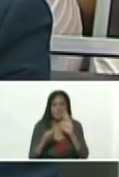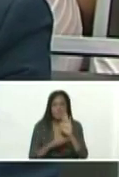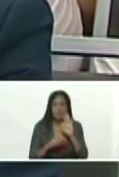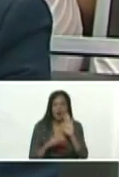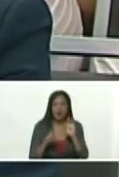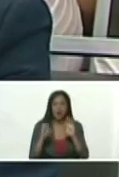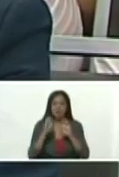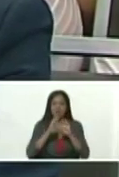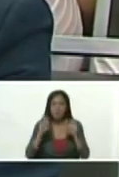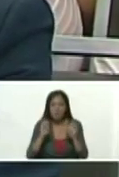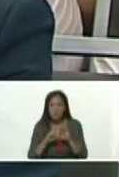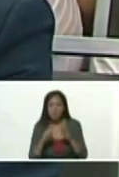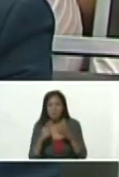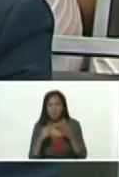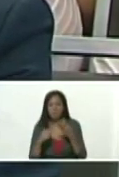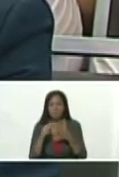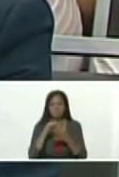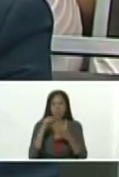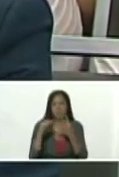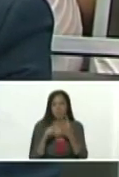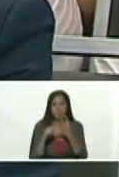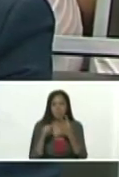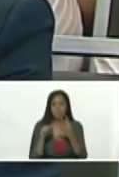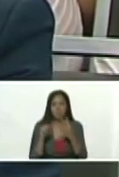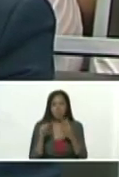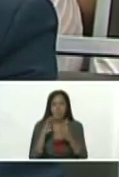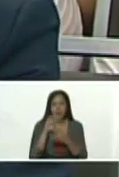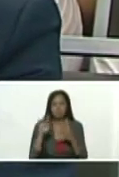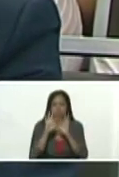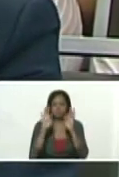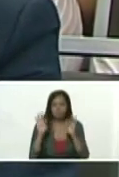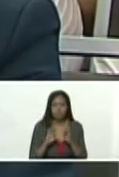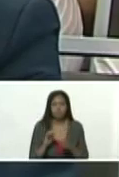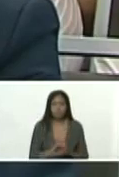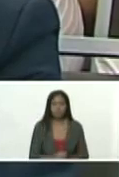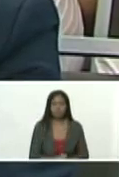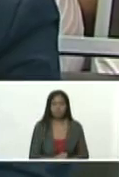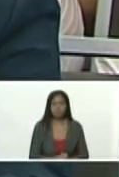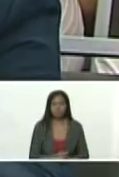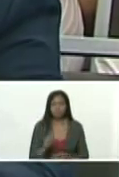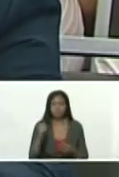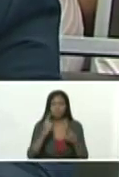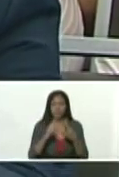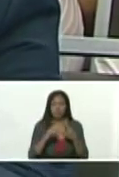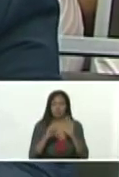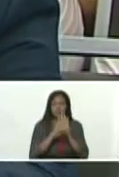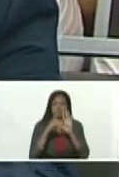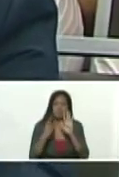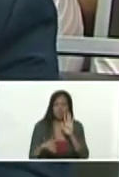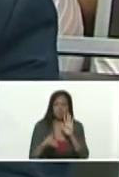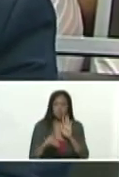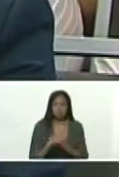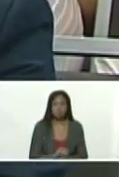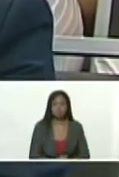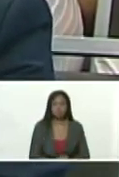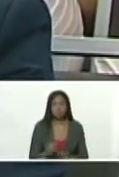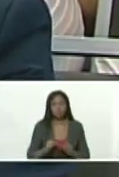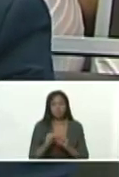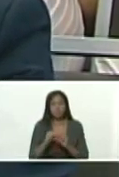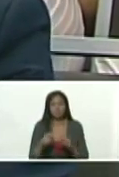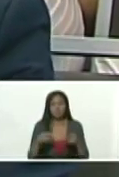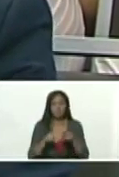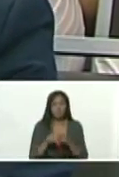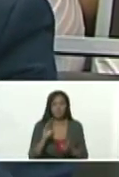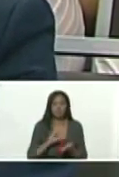son cuatro pasos, el eje estratégico. El primero es el de derecho, para seguir lo que dice la Constitución